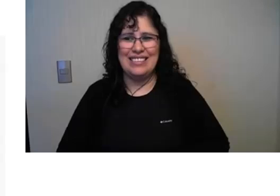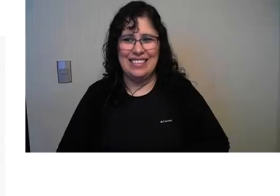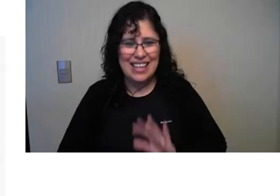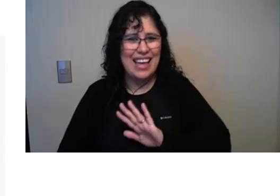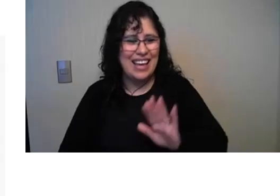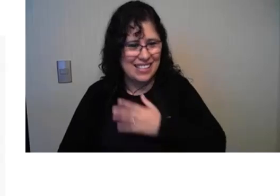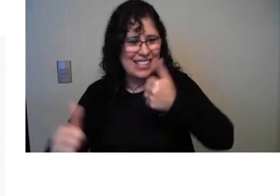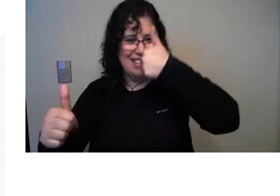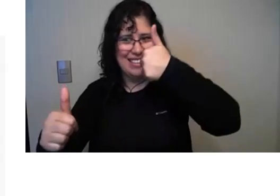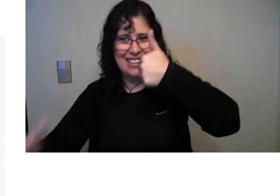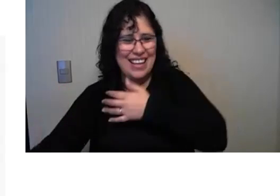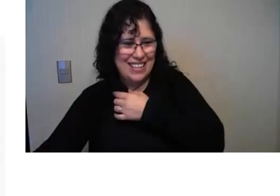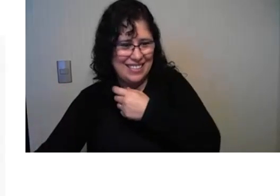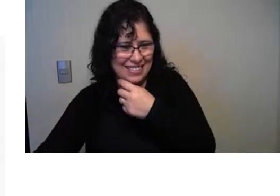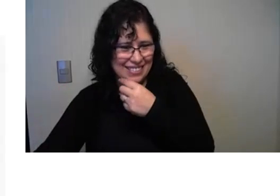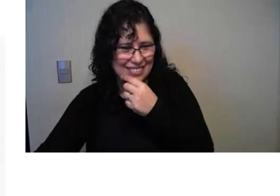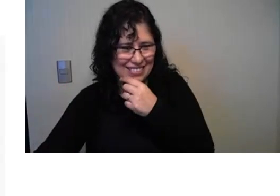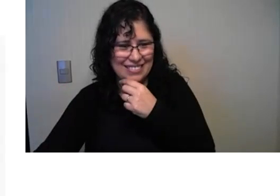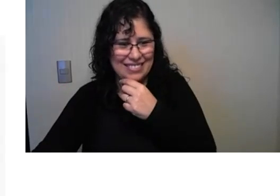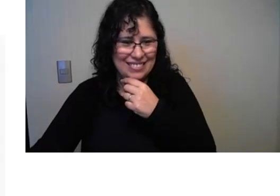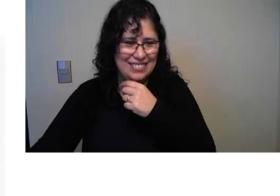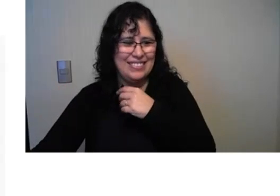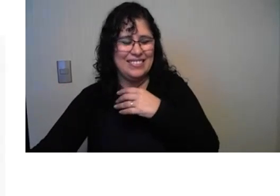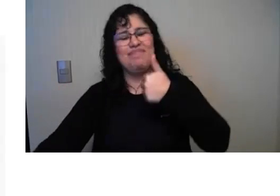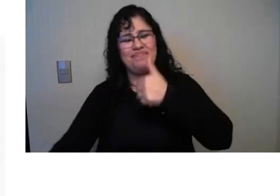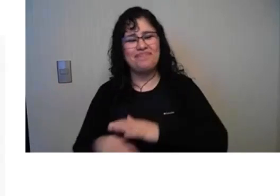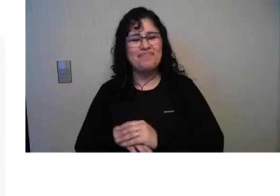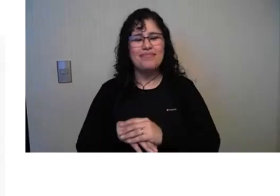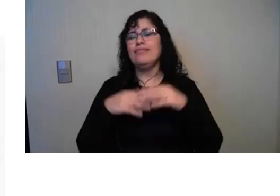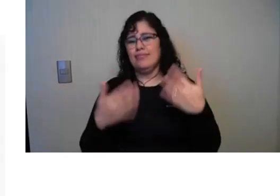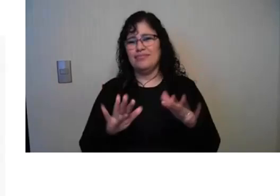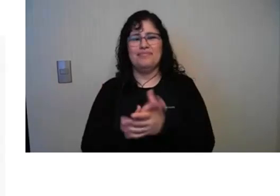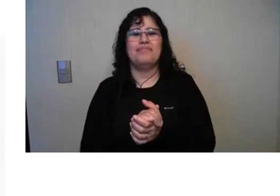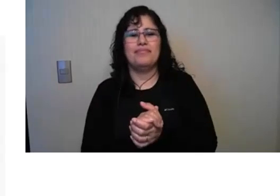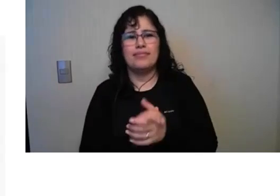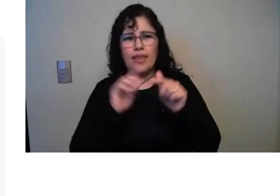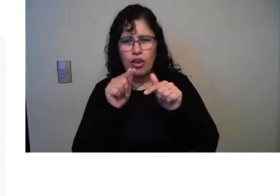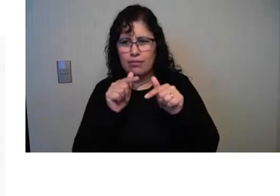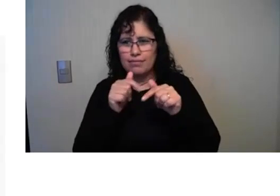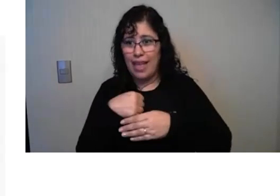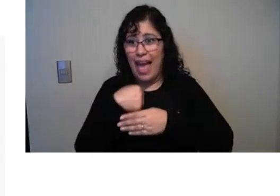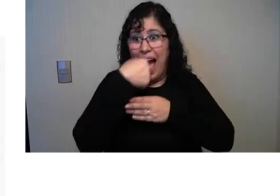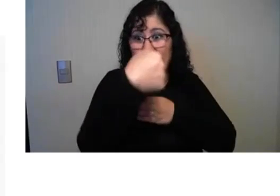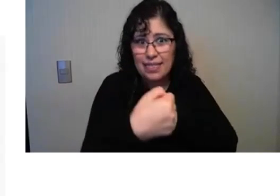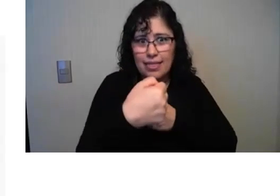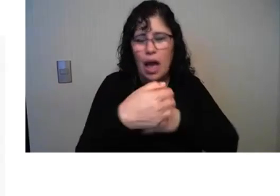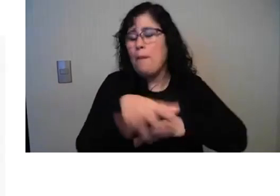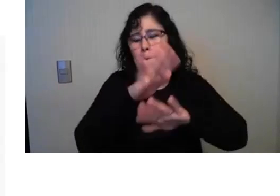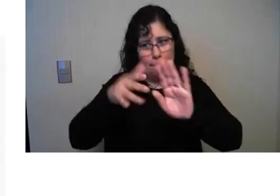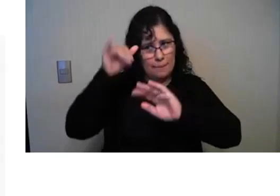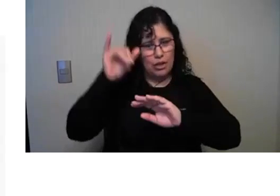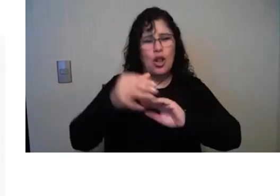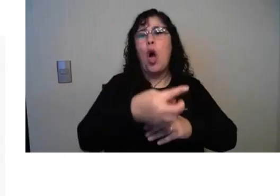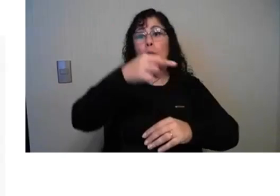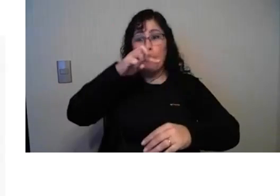¿Sí? Perfecto. Entonces, en esta vista anterior, perdón, esta posterior, tenemos parte del